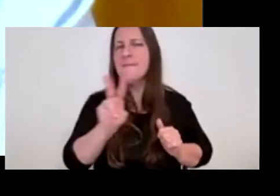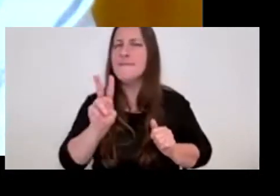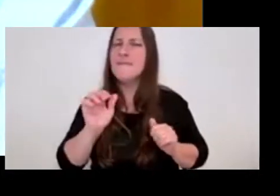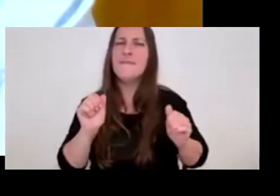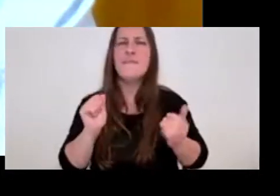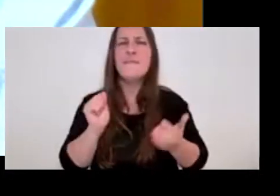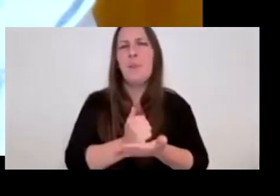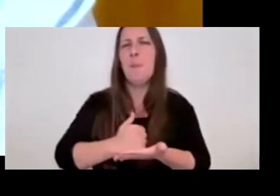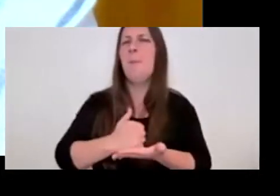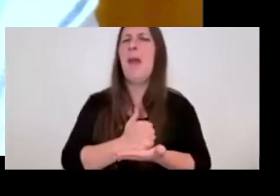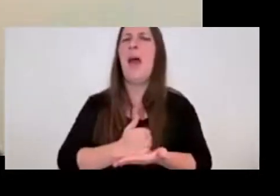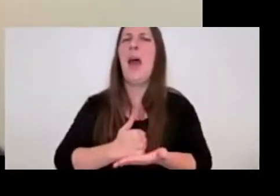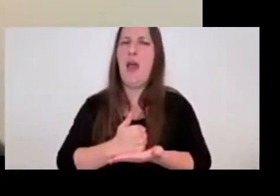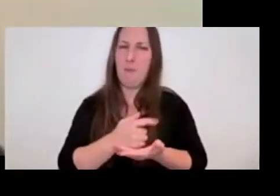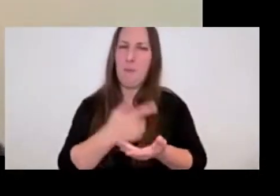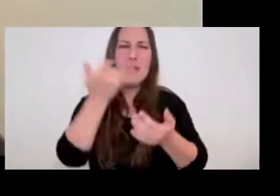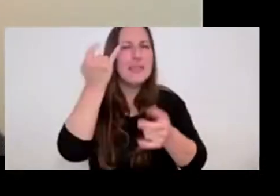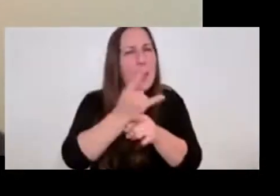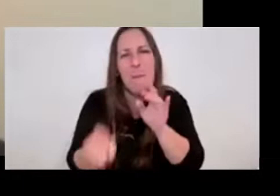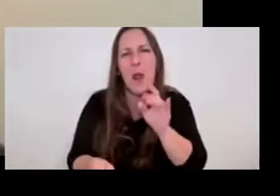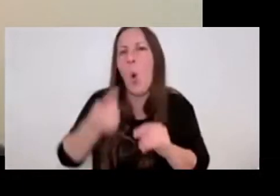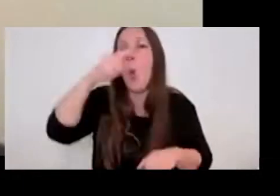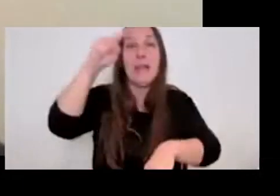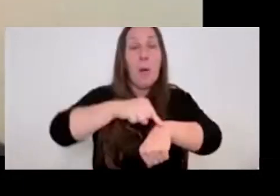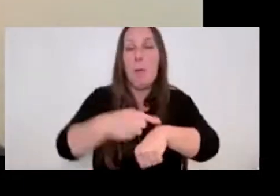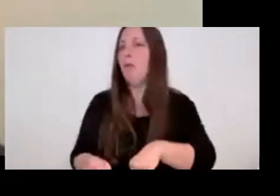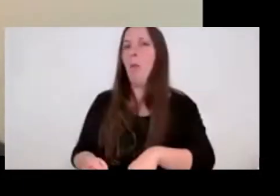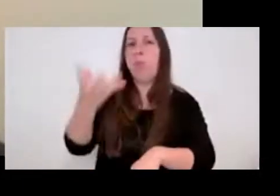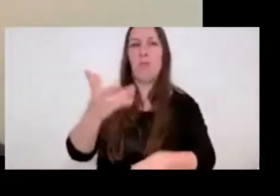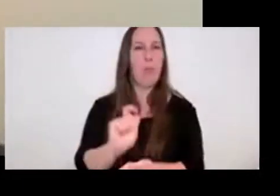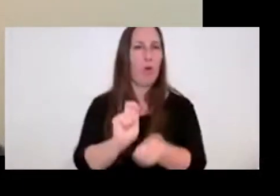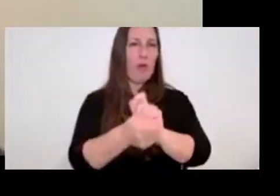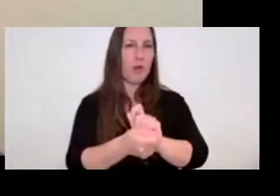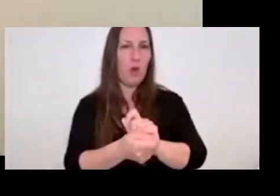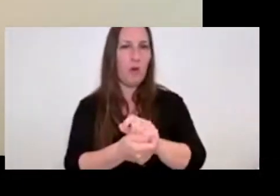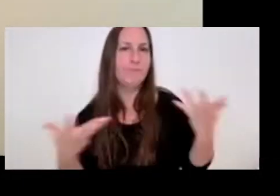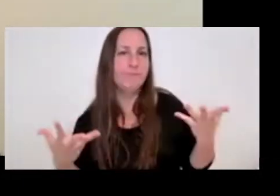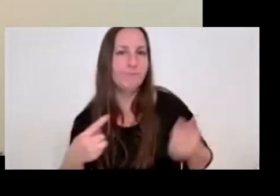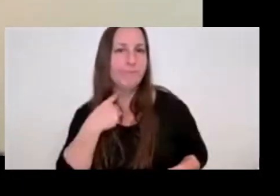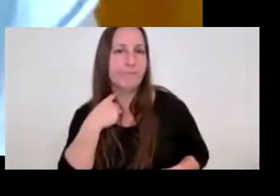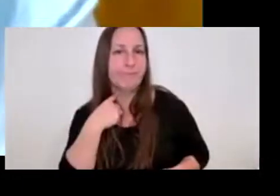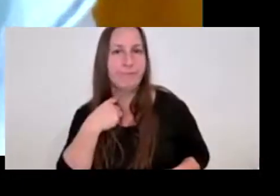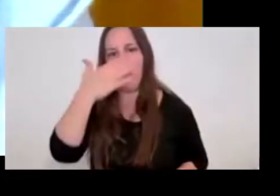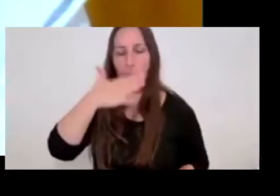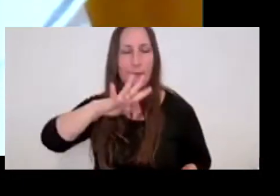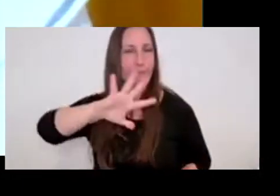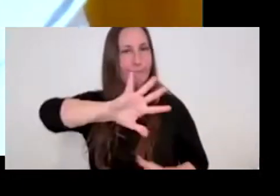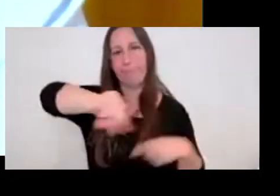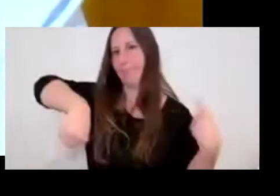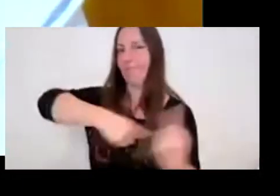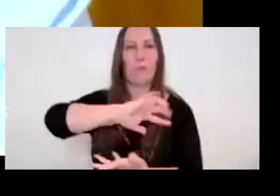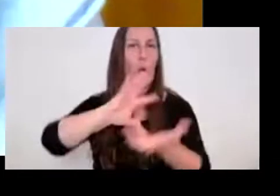todo, porque siempre hay modificaciones en un momento y se complica después. Exactamente.